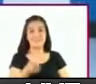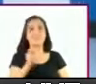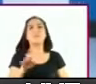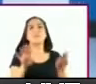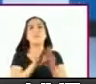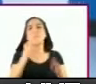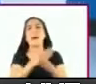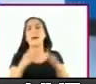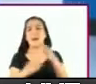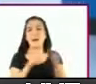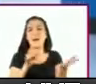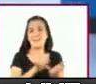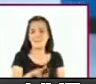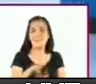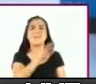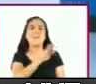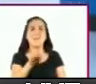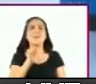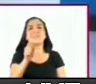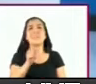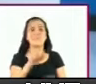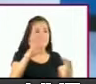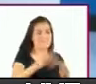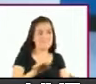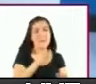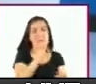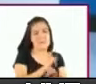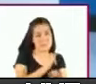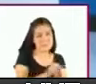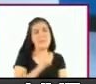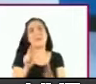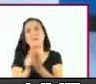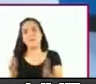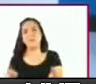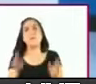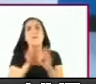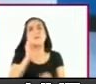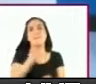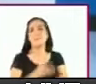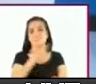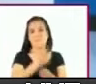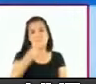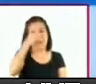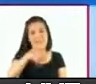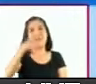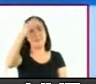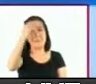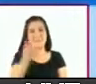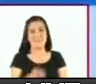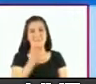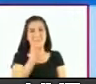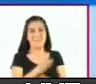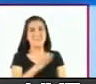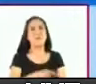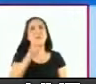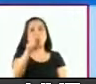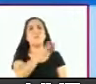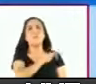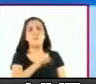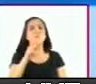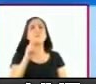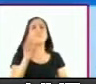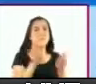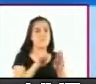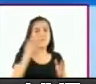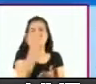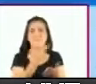un material de apoyo y que pueden consultar otras fuentes para complementar lo que aprenden aquí. Pueden consultar su libro